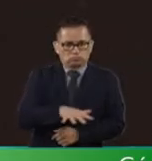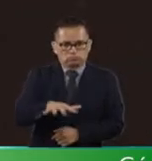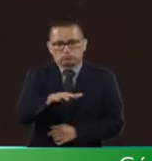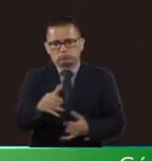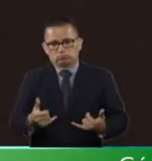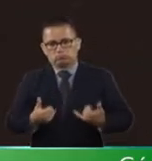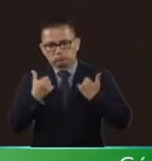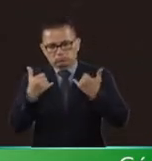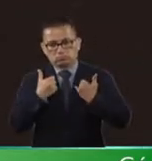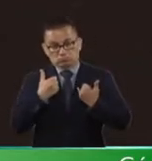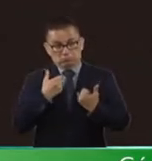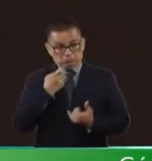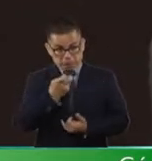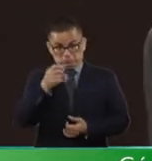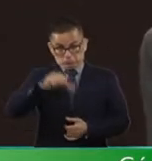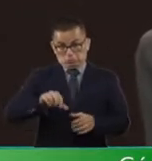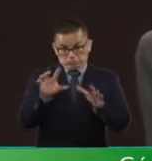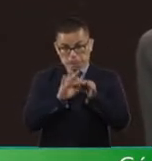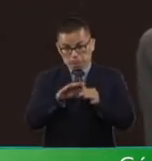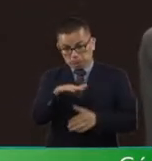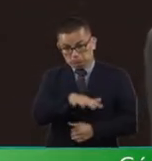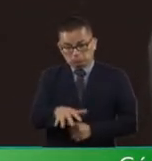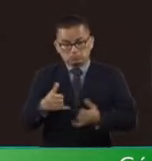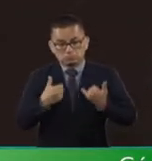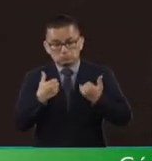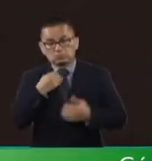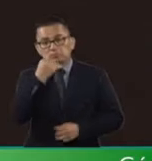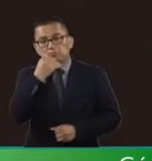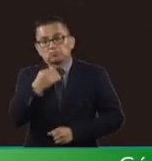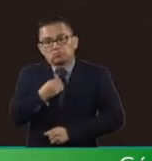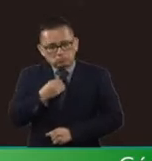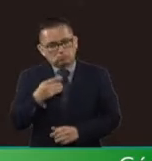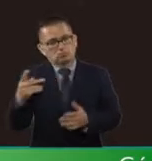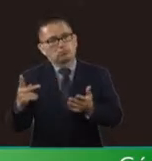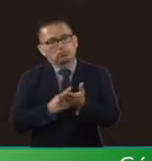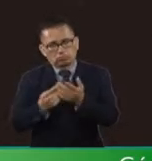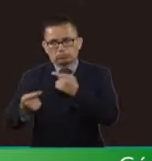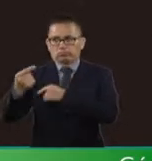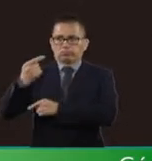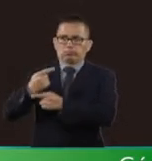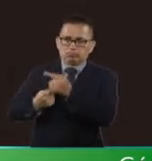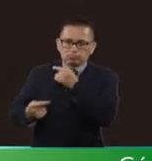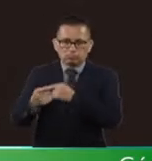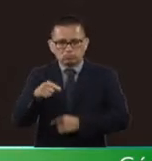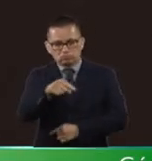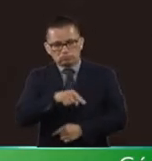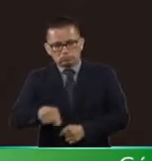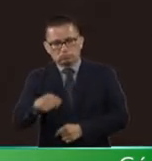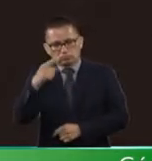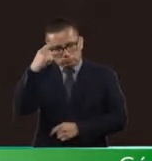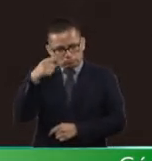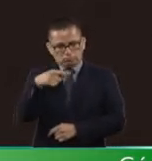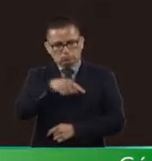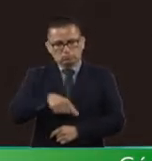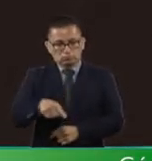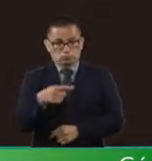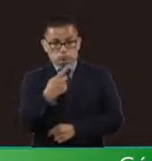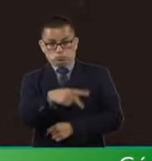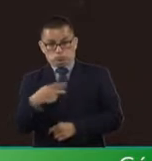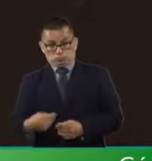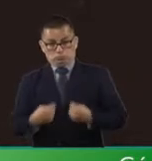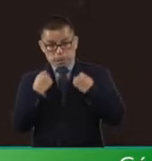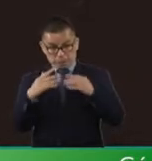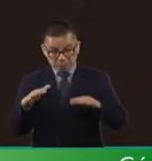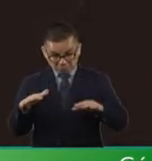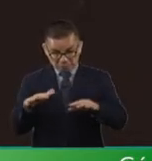jóvenes de los que tanto hemos hablado a repetir un modelo fallido y les complica la posibilidad de realizar un cambio de